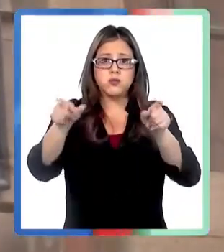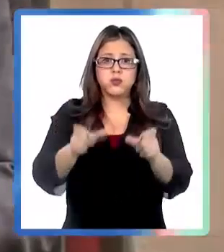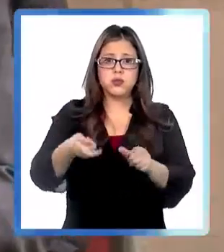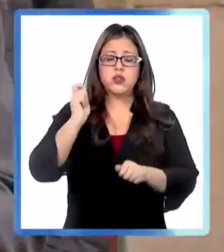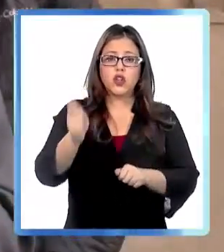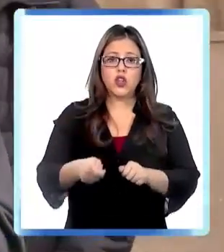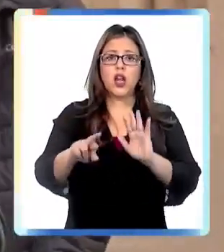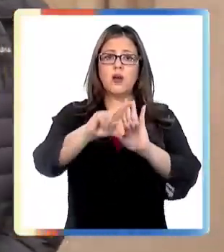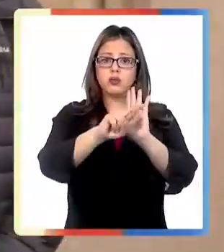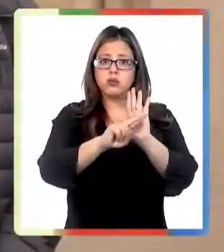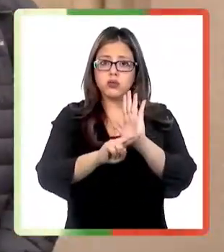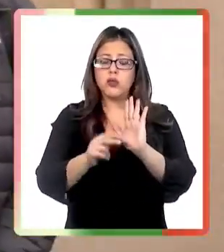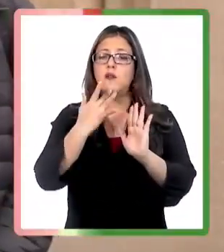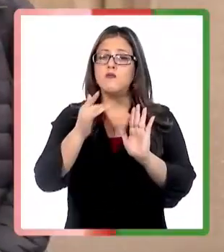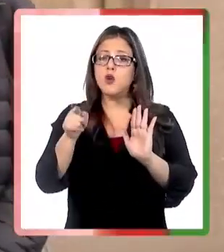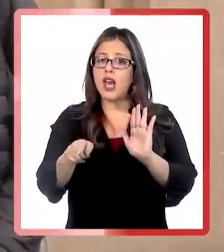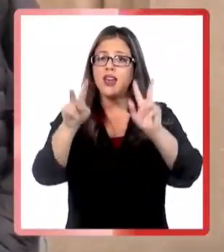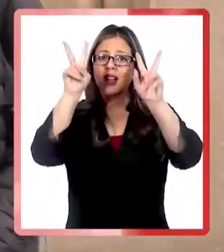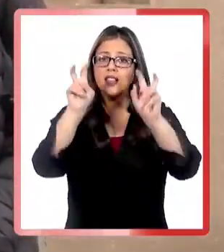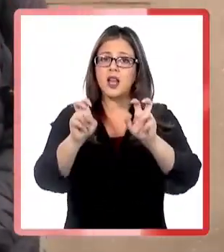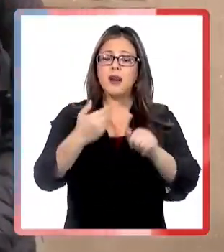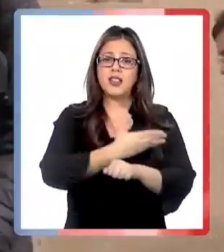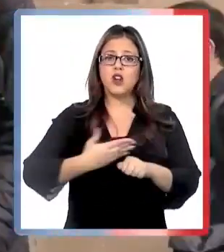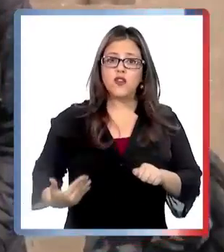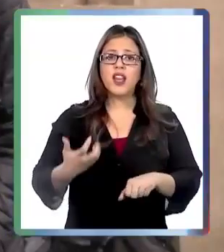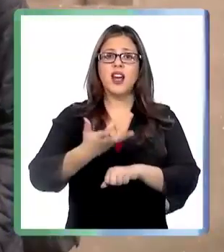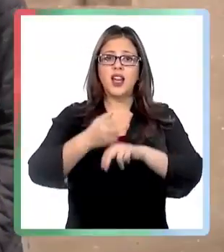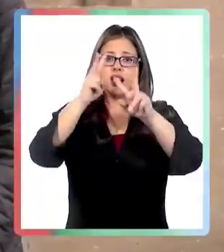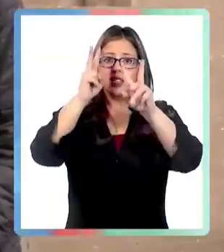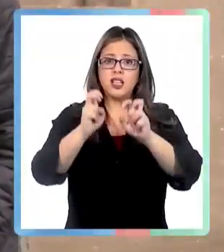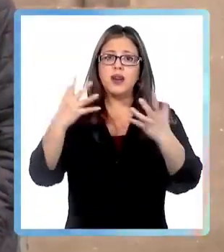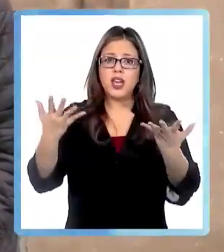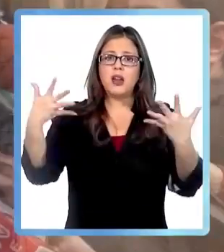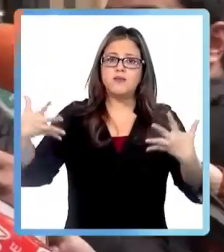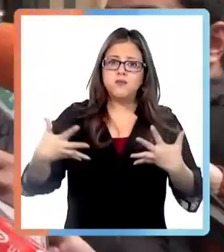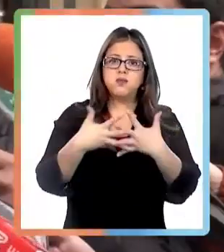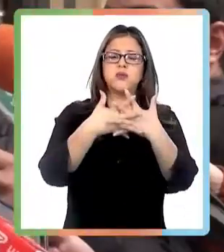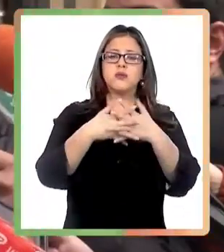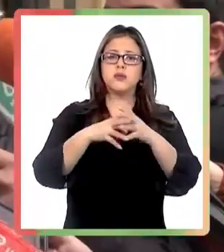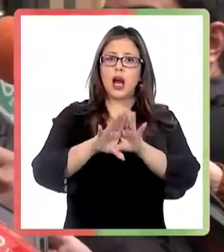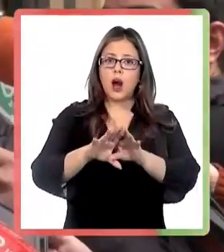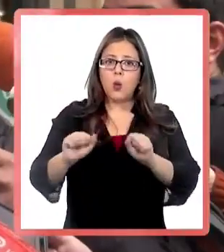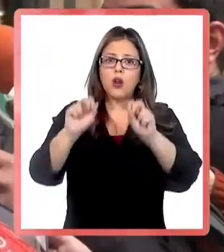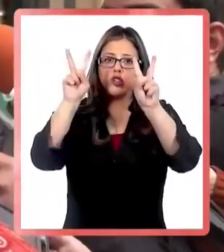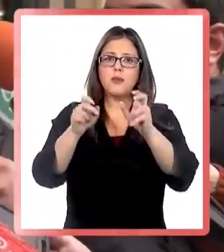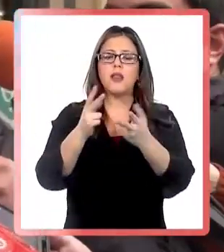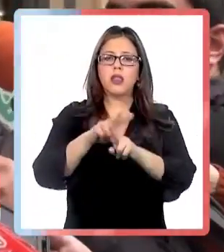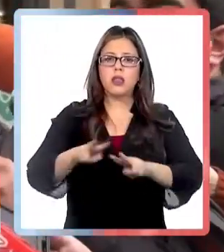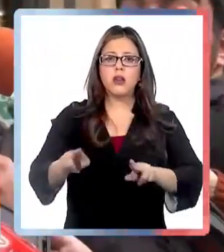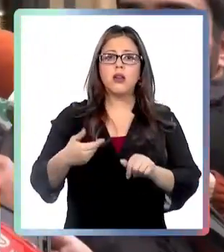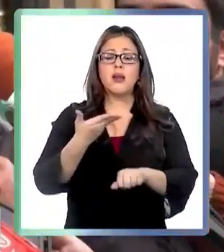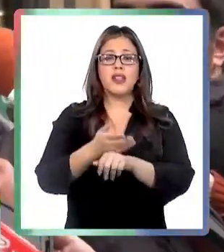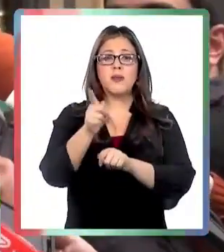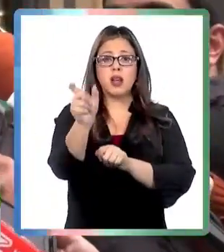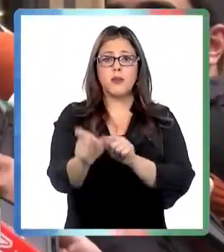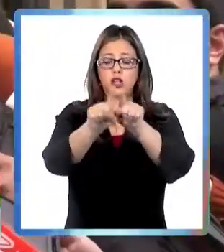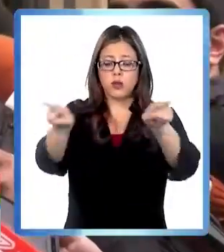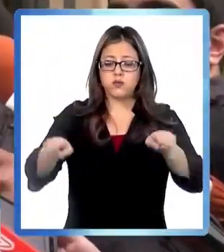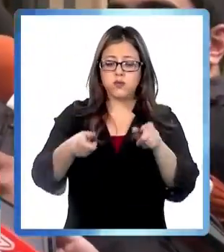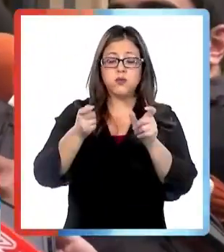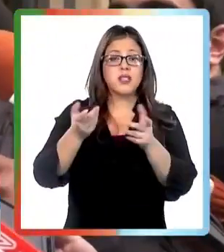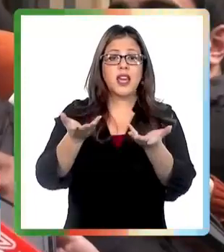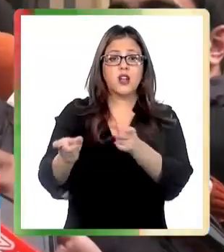que dentro del gobierno hay una especie de complicidad pasiva. Lo que le hemos venido a pedir al Contralor es que instruya los sumarios correspondientes,